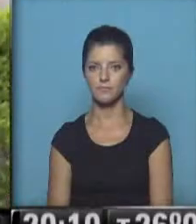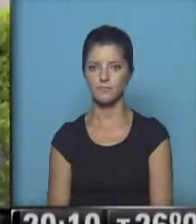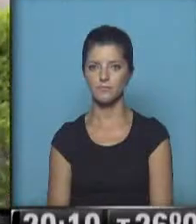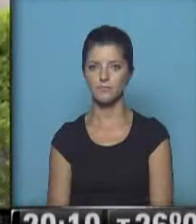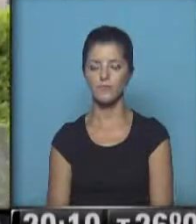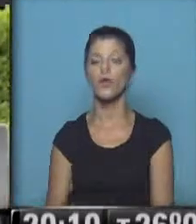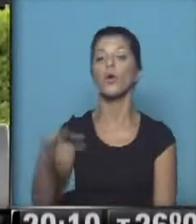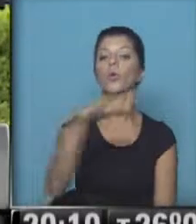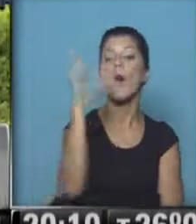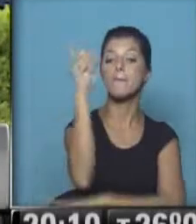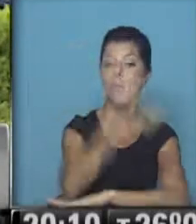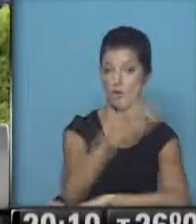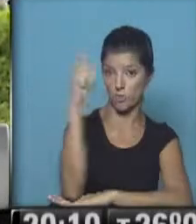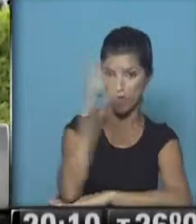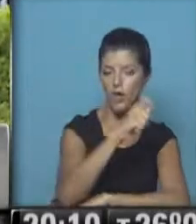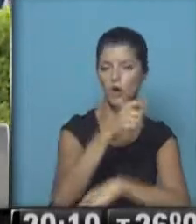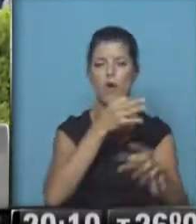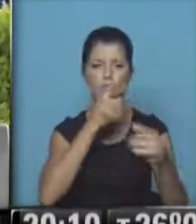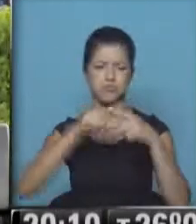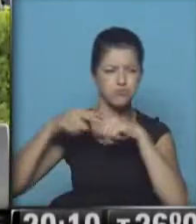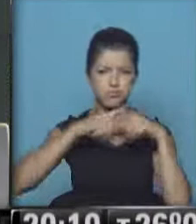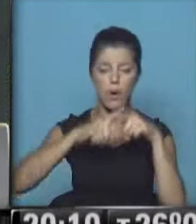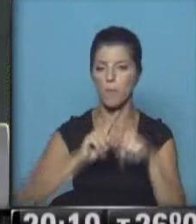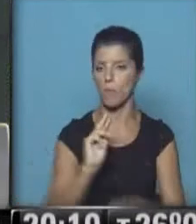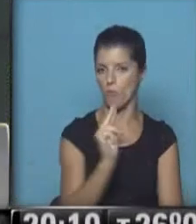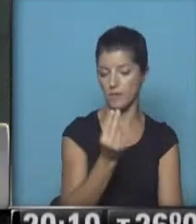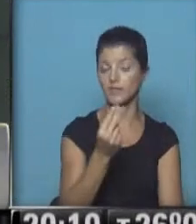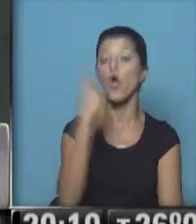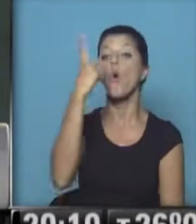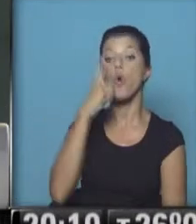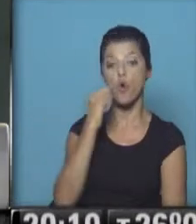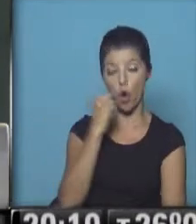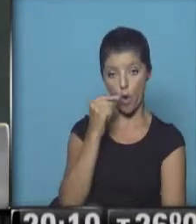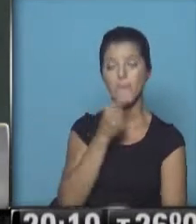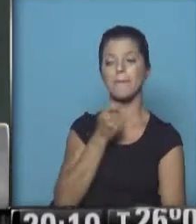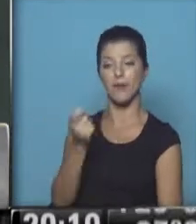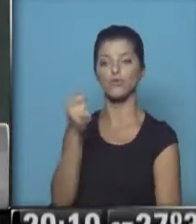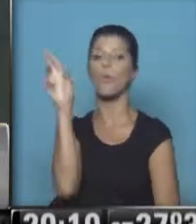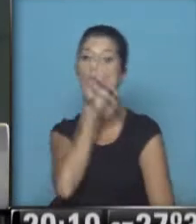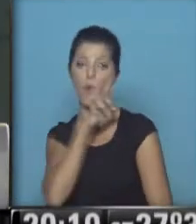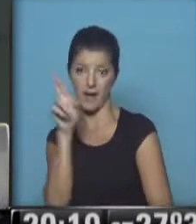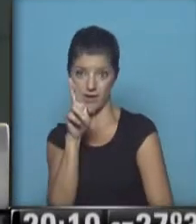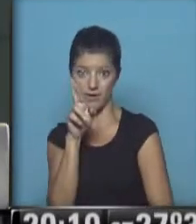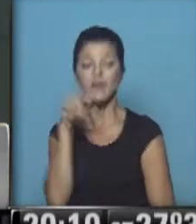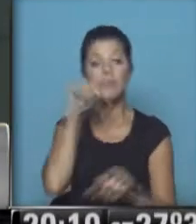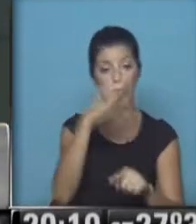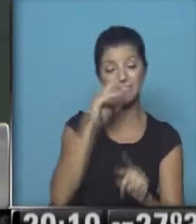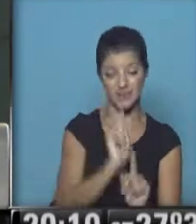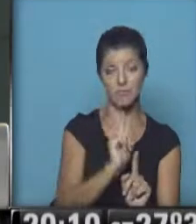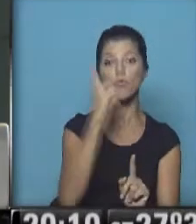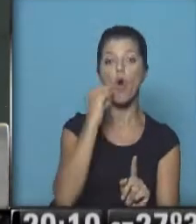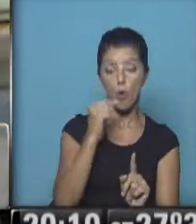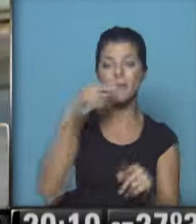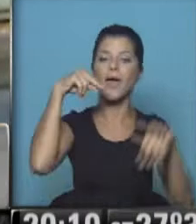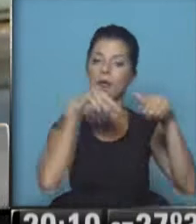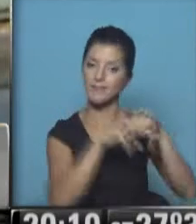Madero, discusión y muerte. El joven que asesinó a su pareja murió en el hospital. Recibió 2 balazos en las piernas